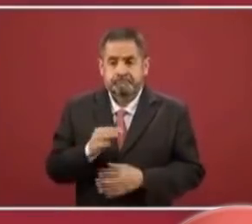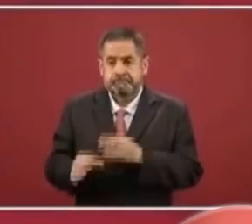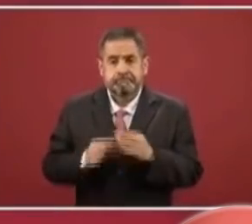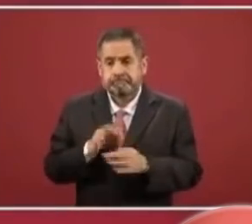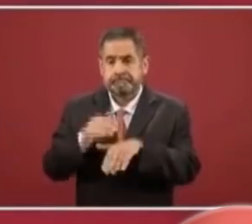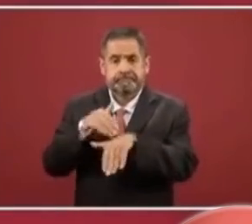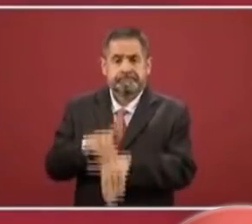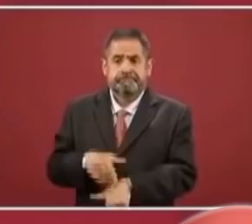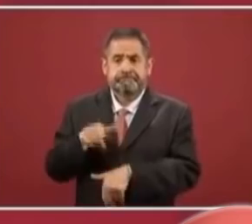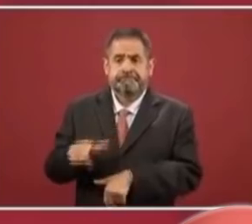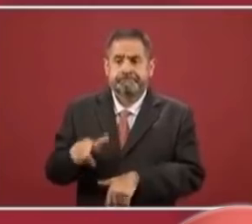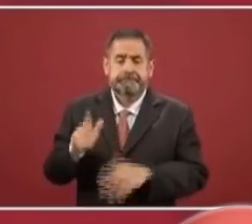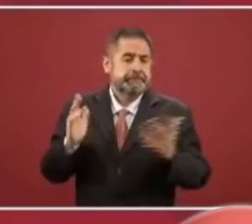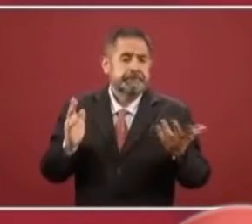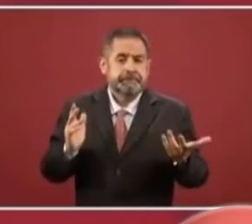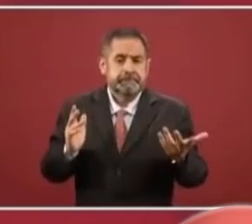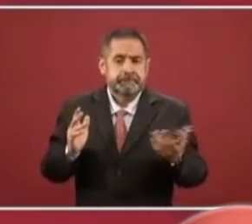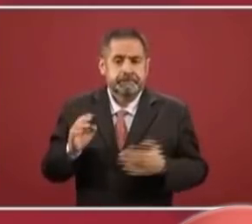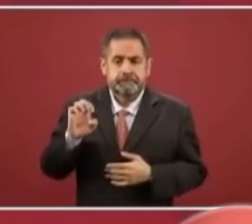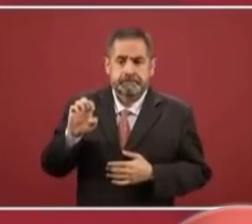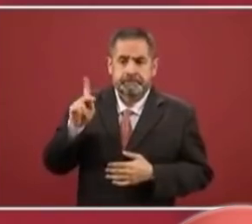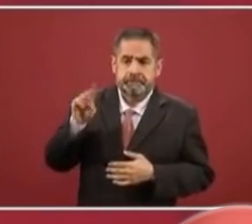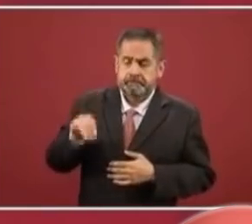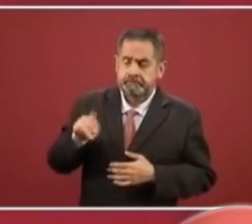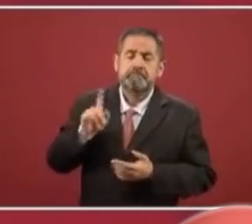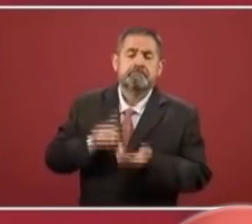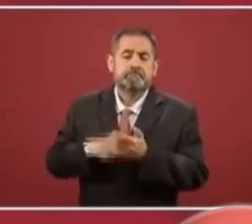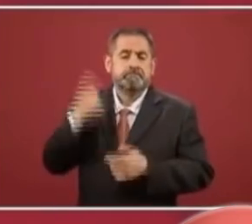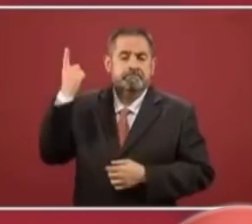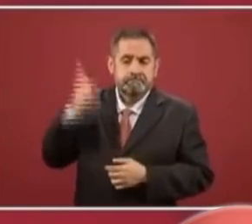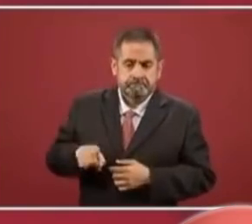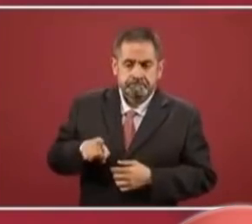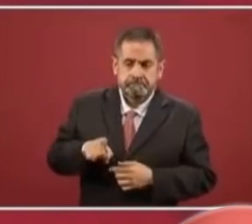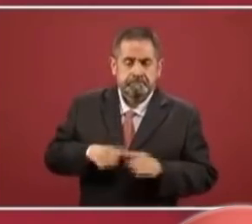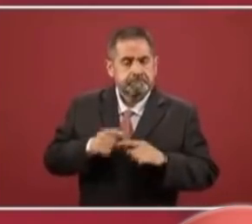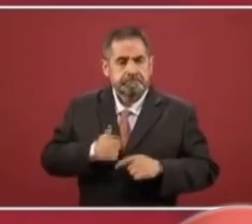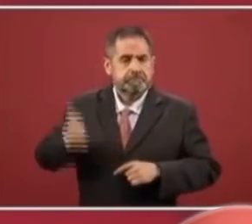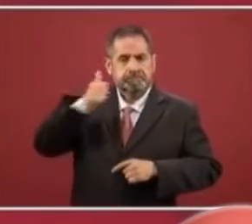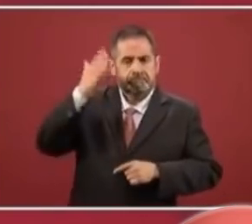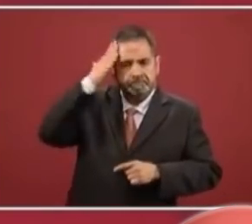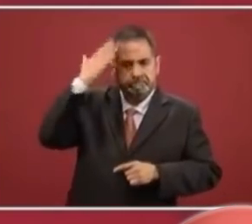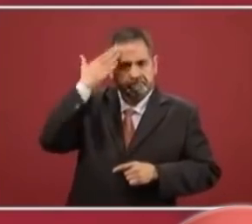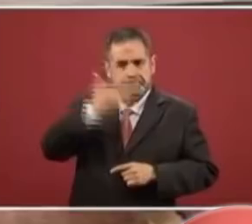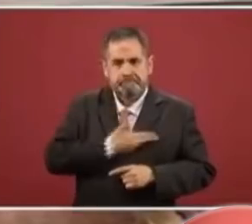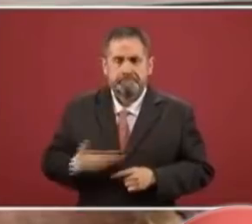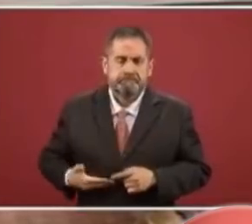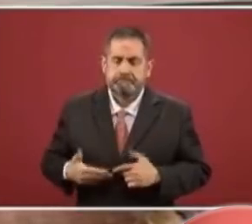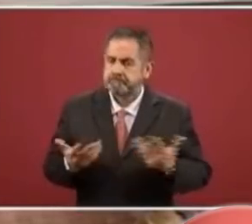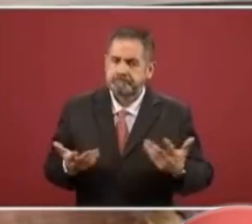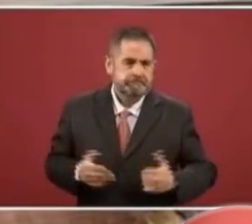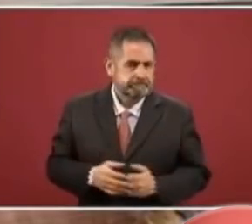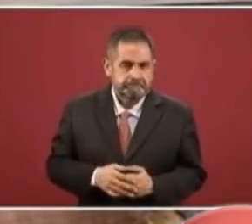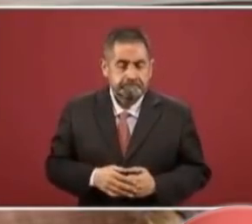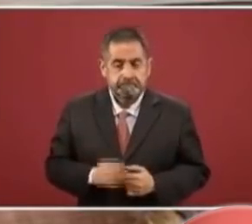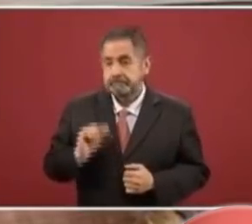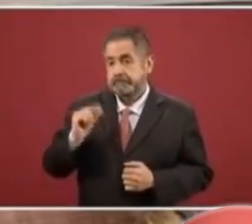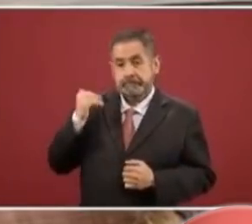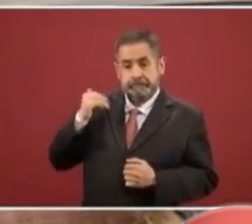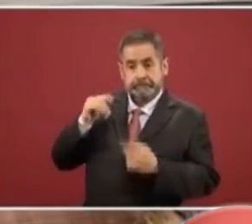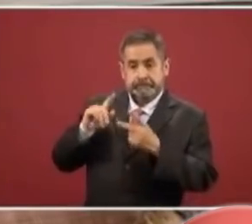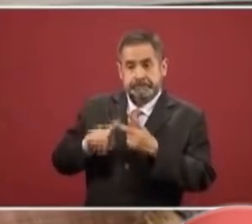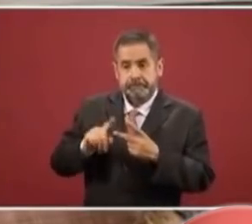actuado el Estado Mayor, hubo una orden. Y lo otro, lo más